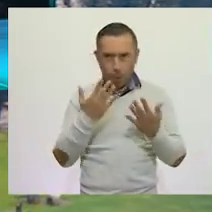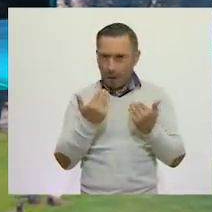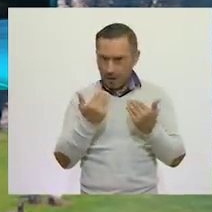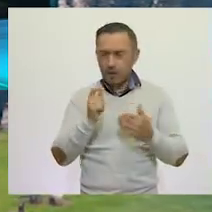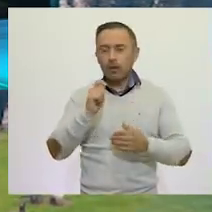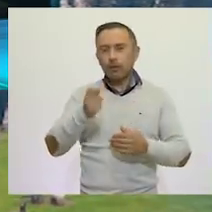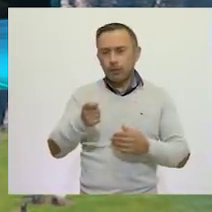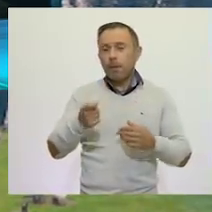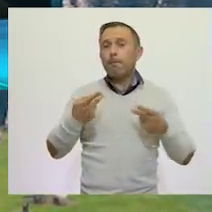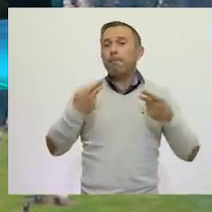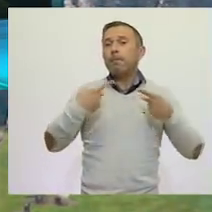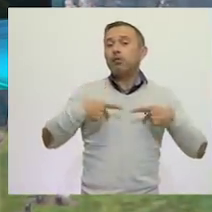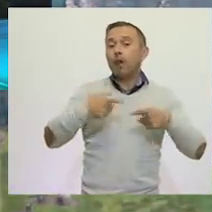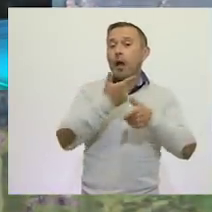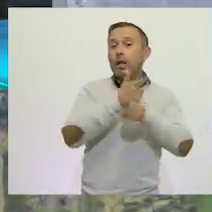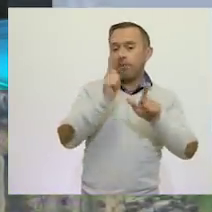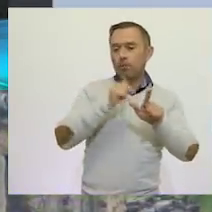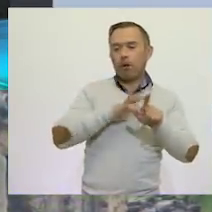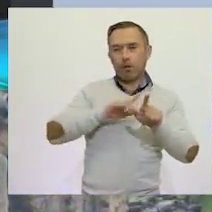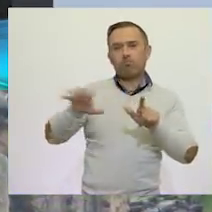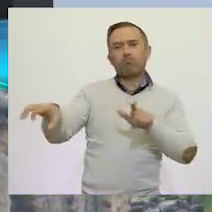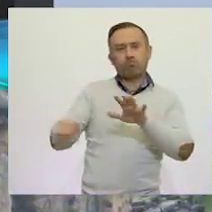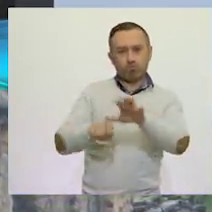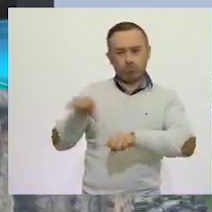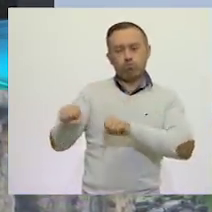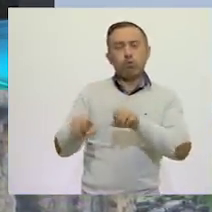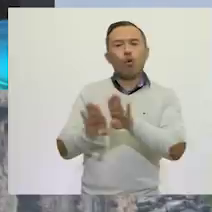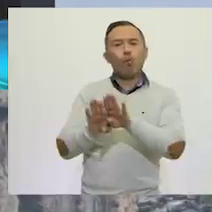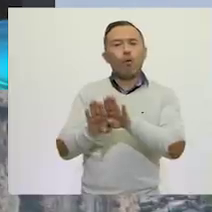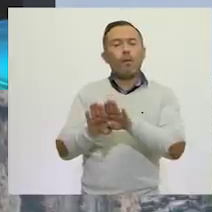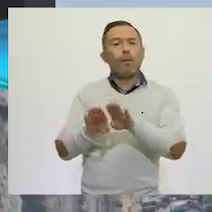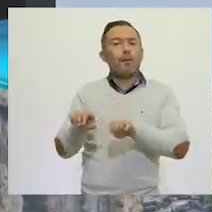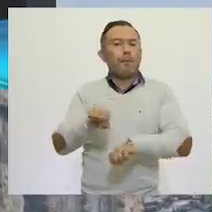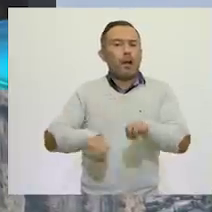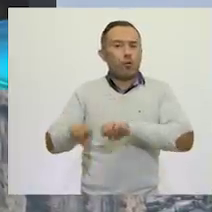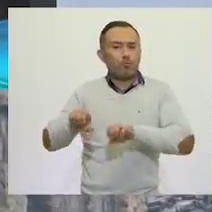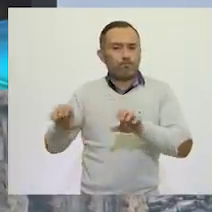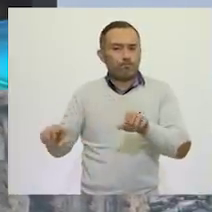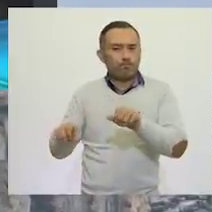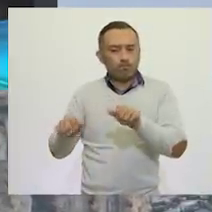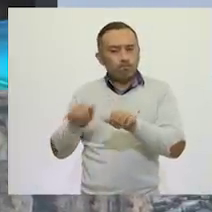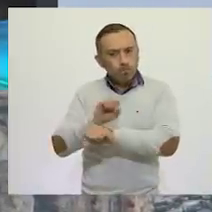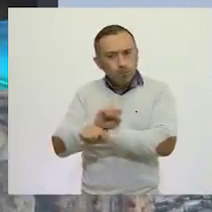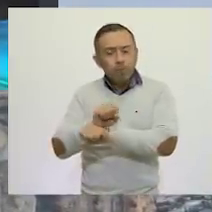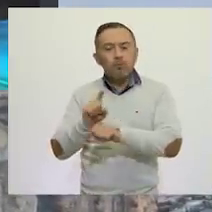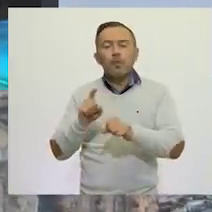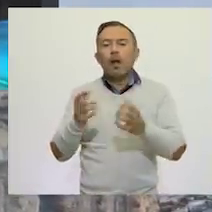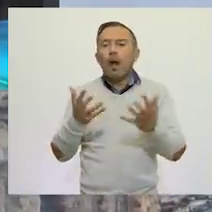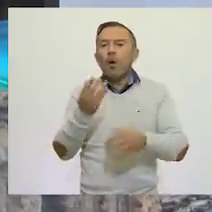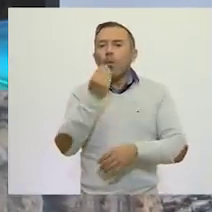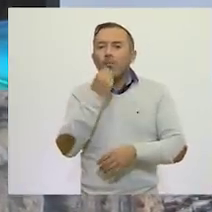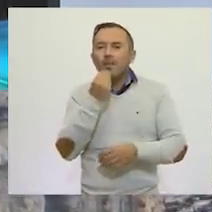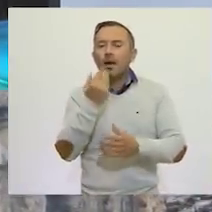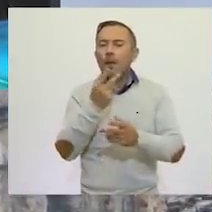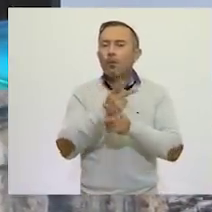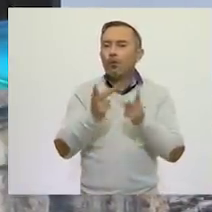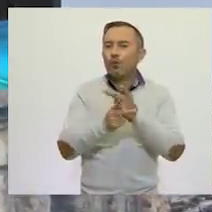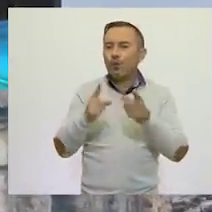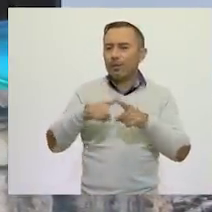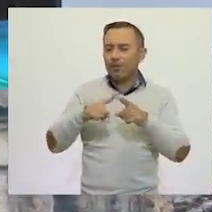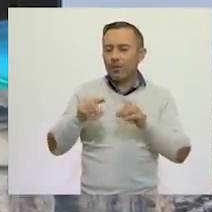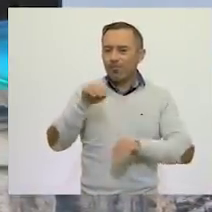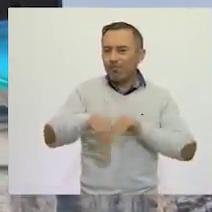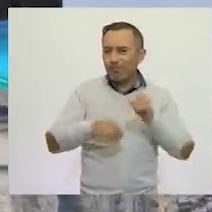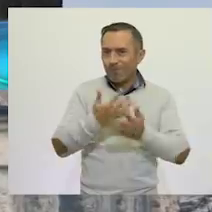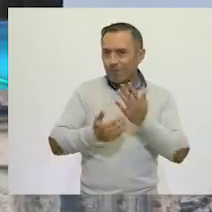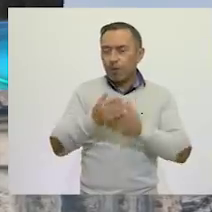las personas libres y eran los que hacían los diversos alimentos y productos de la región. En este grupo ubicamos